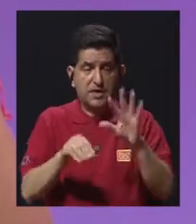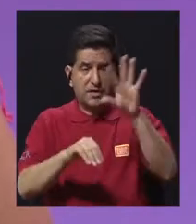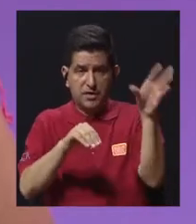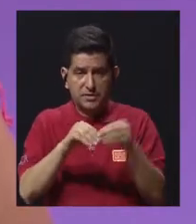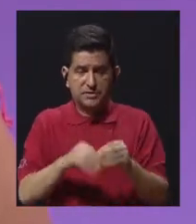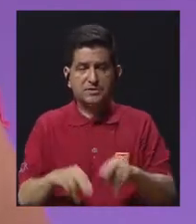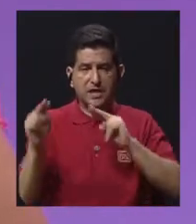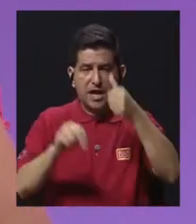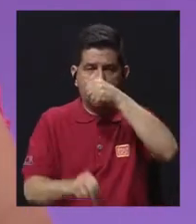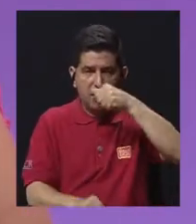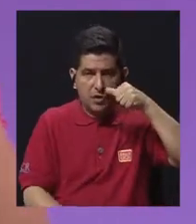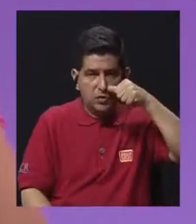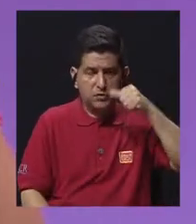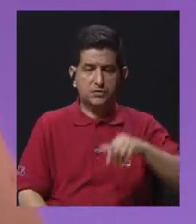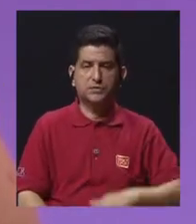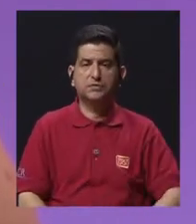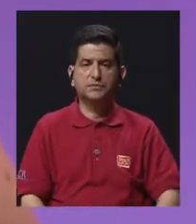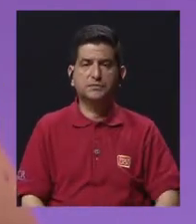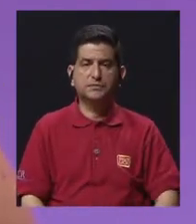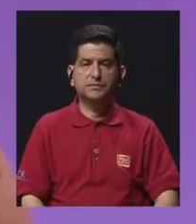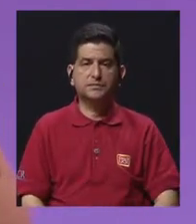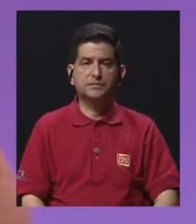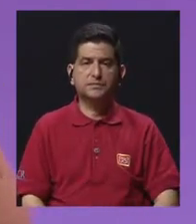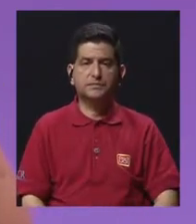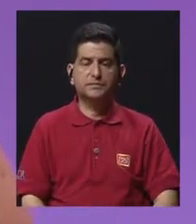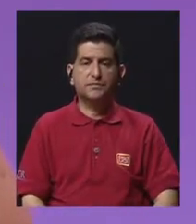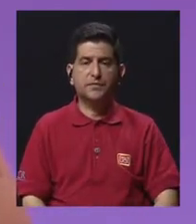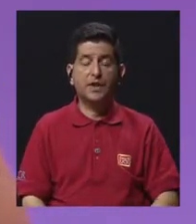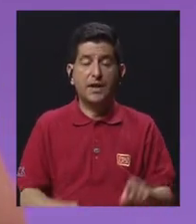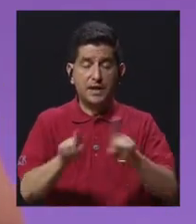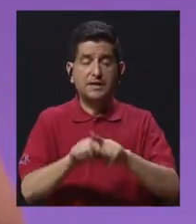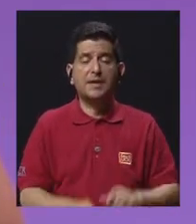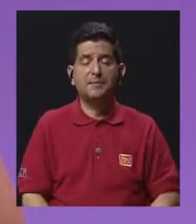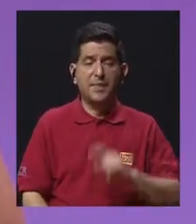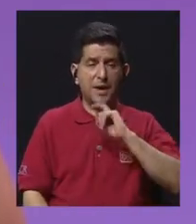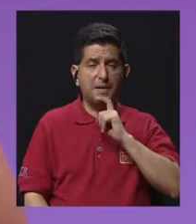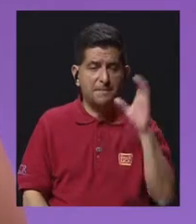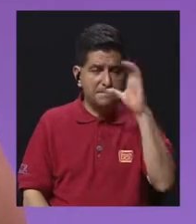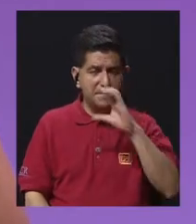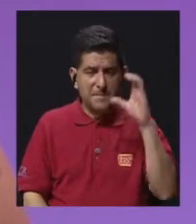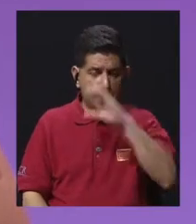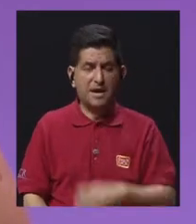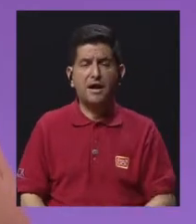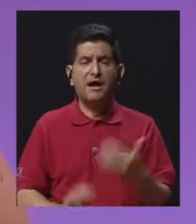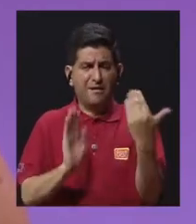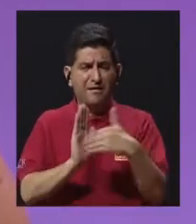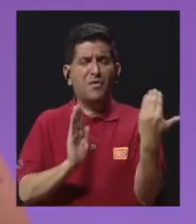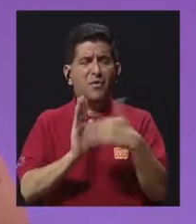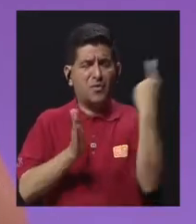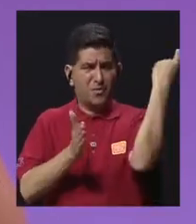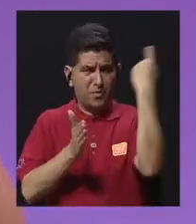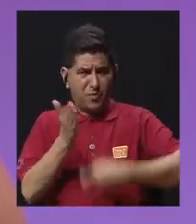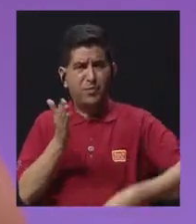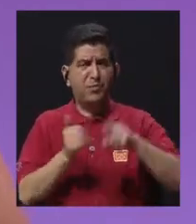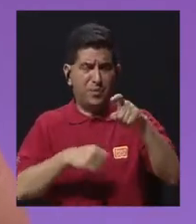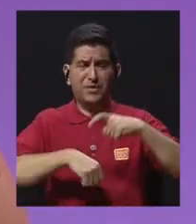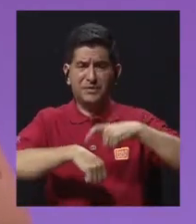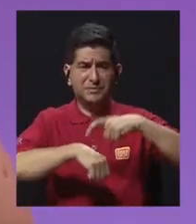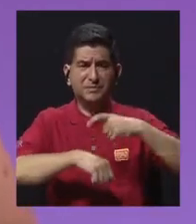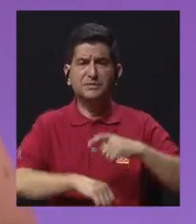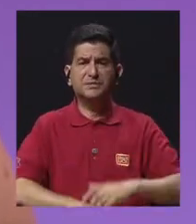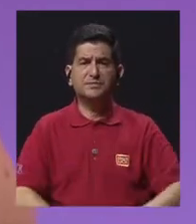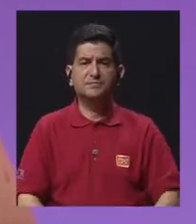es el narcotráfico y lo de la minería, que está pegando muy fuerte también ahí. Entonces